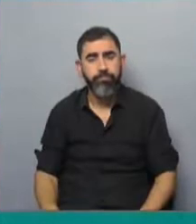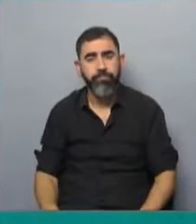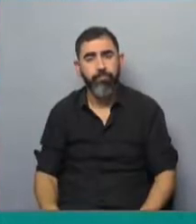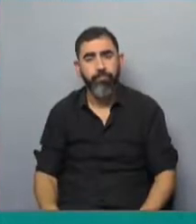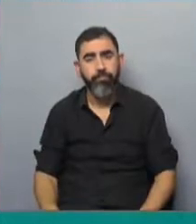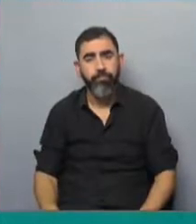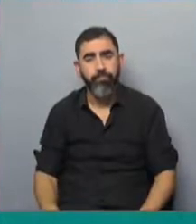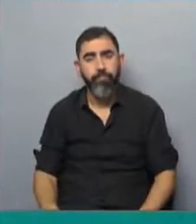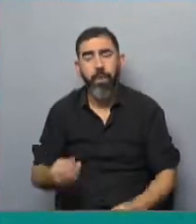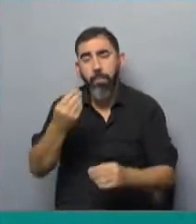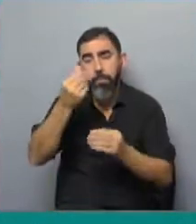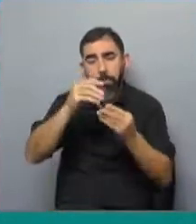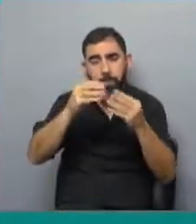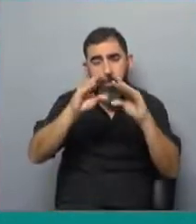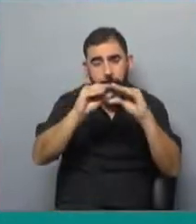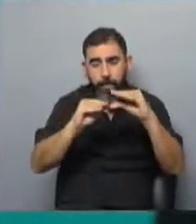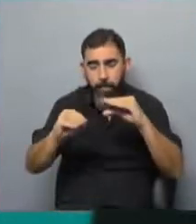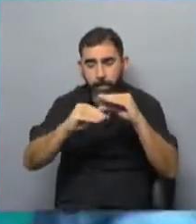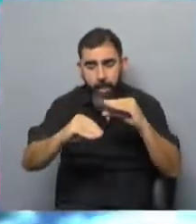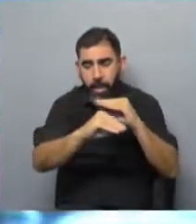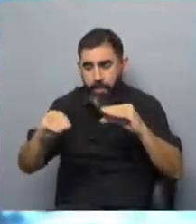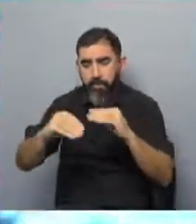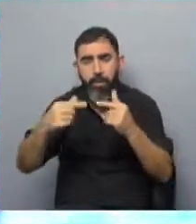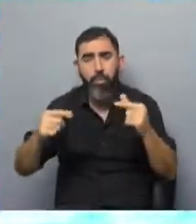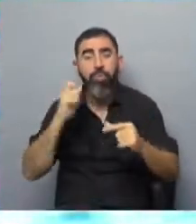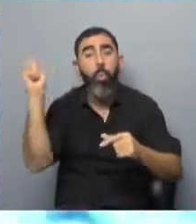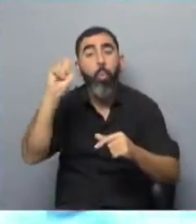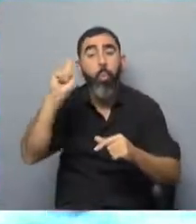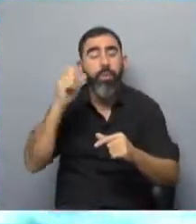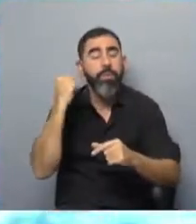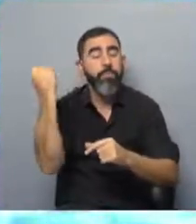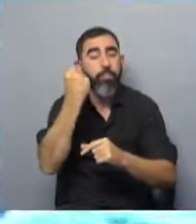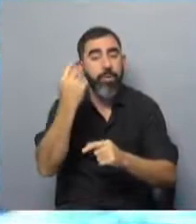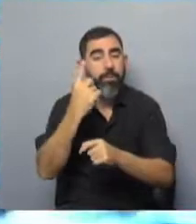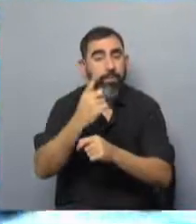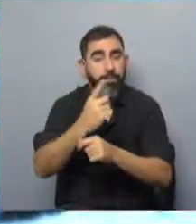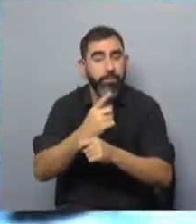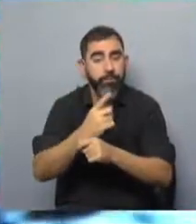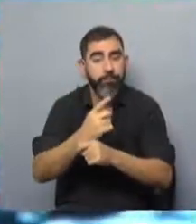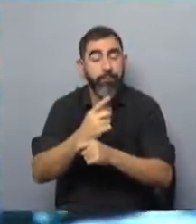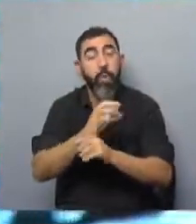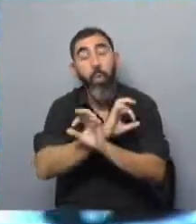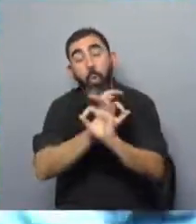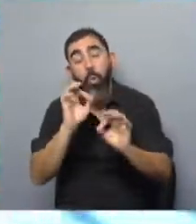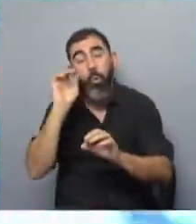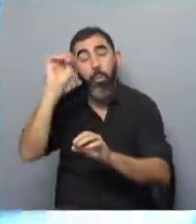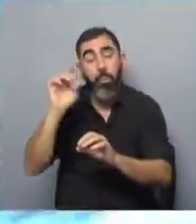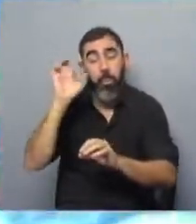primero es en la redistribución para atender las cosas más urgentes, o si es que entendemos los legisladores